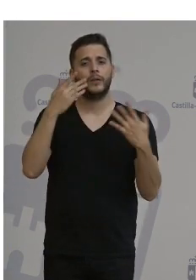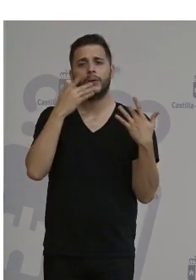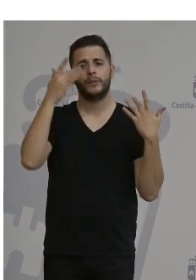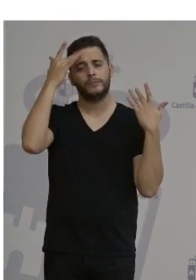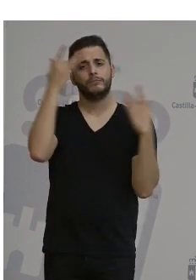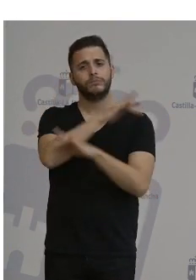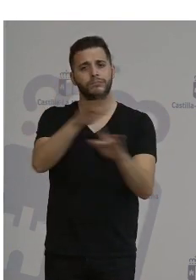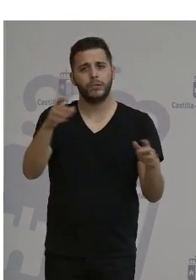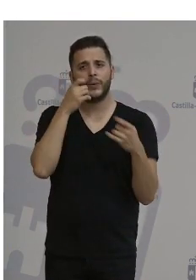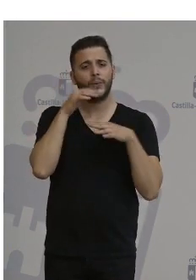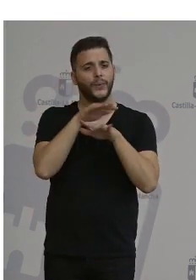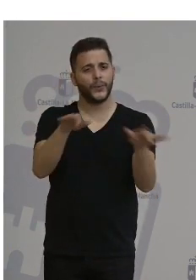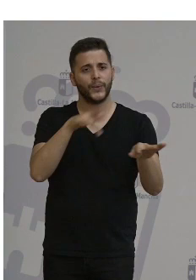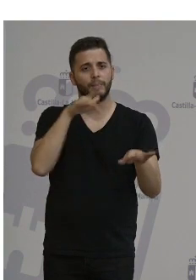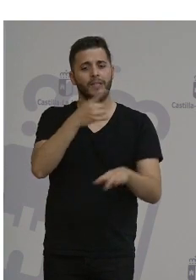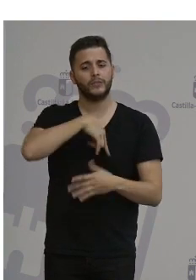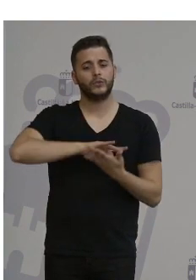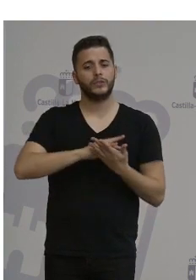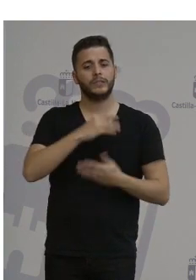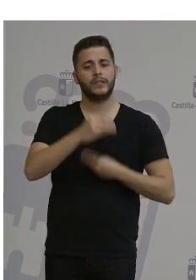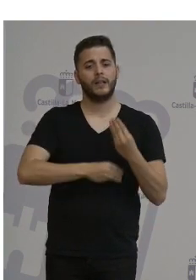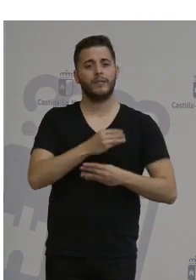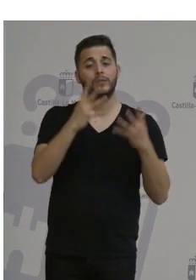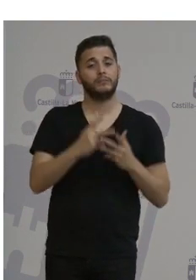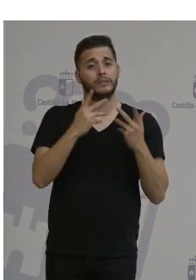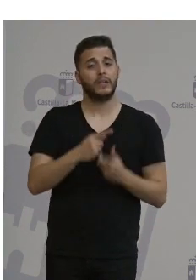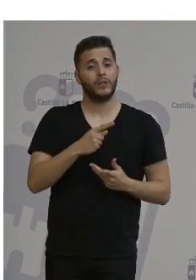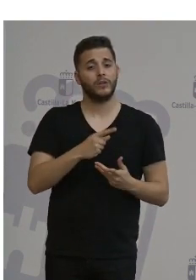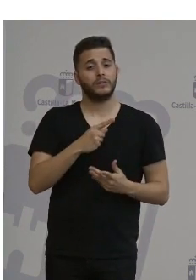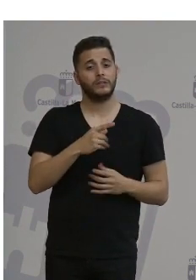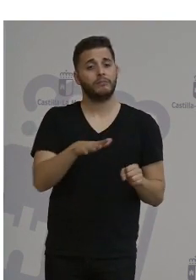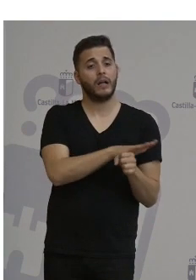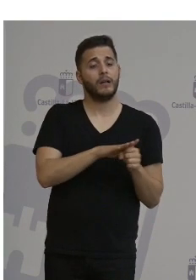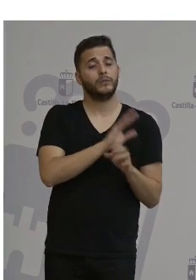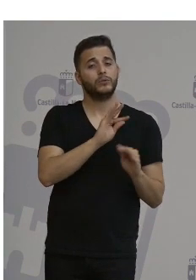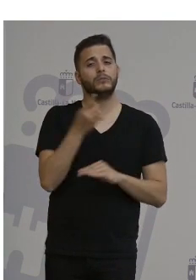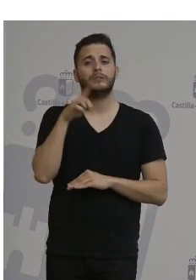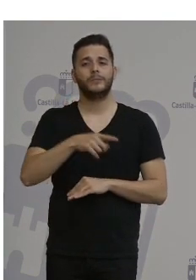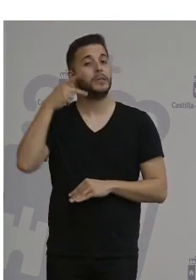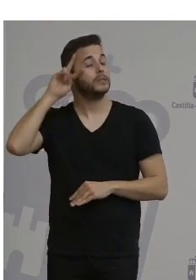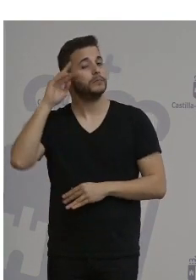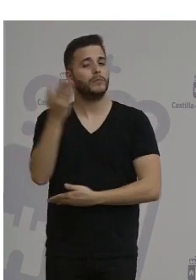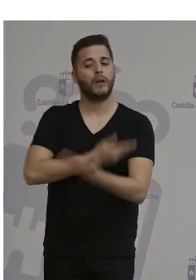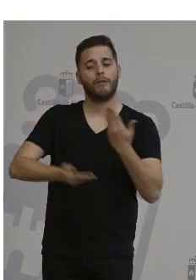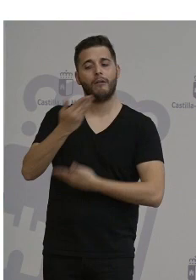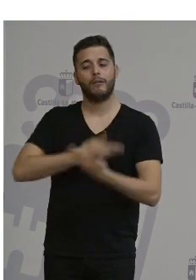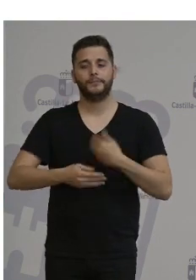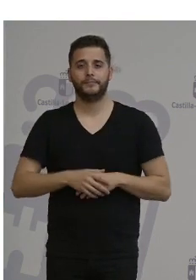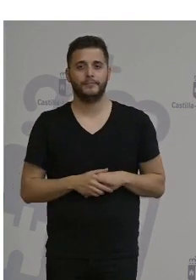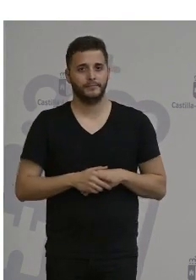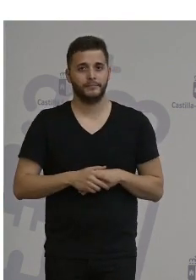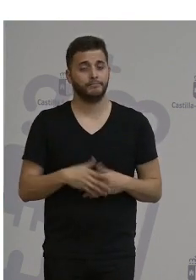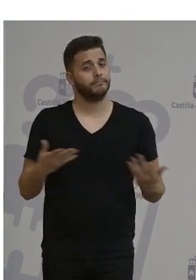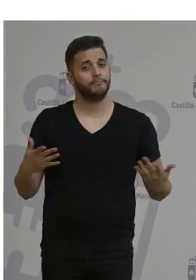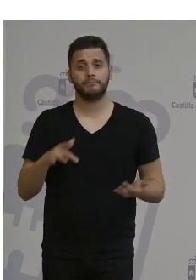que las Administraciones desarrollamos en este ámbito al tiempo que intercambiar experiencias e iniciativas. En este